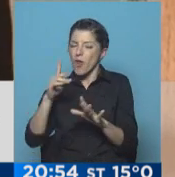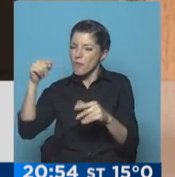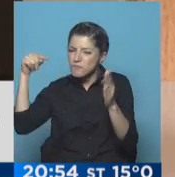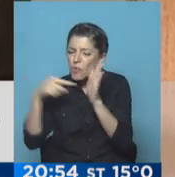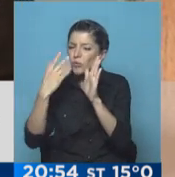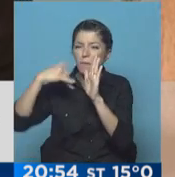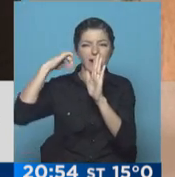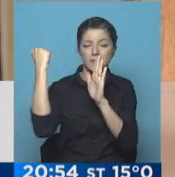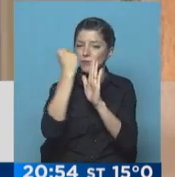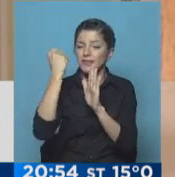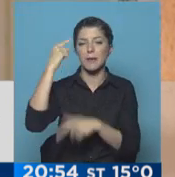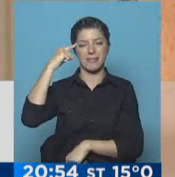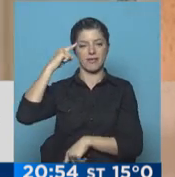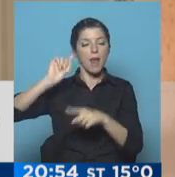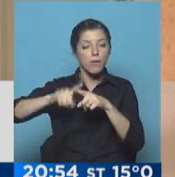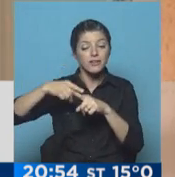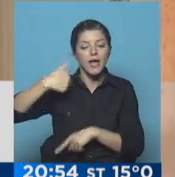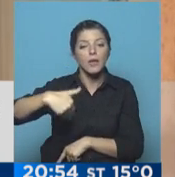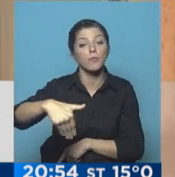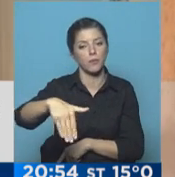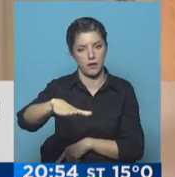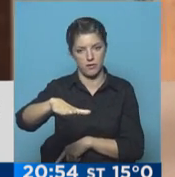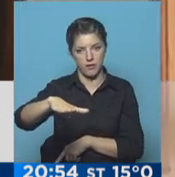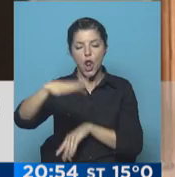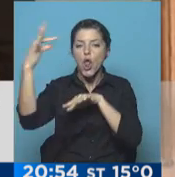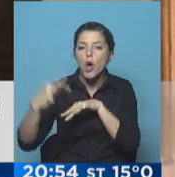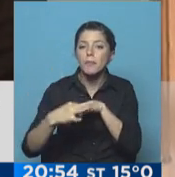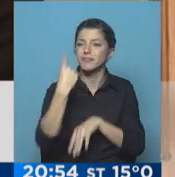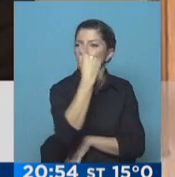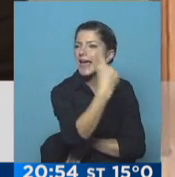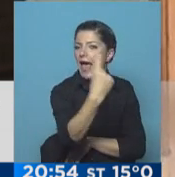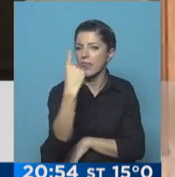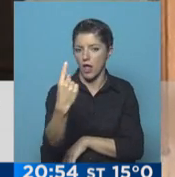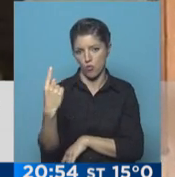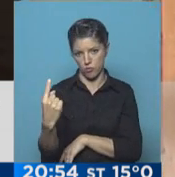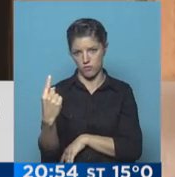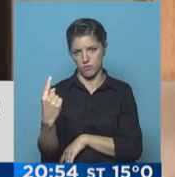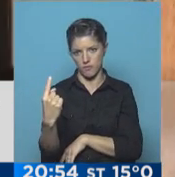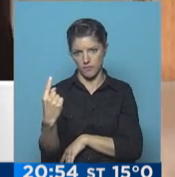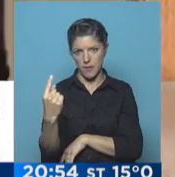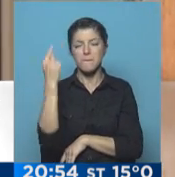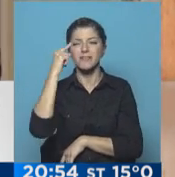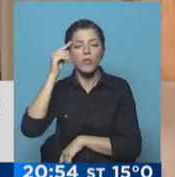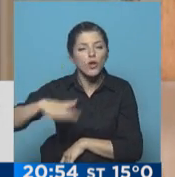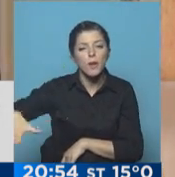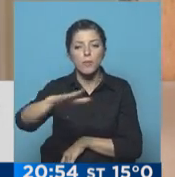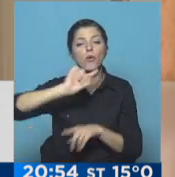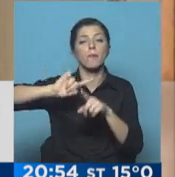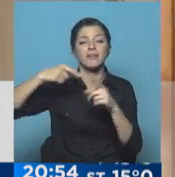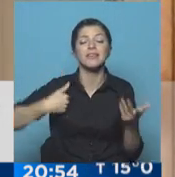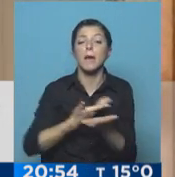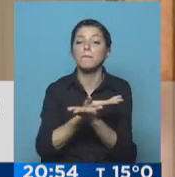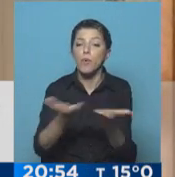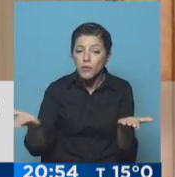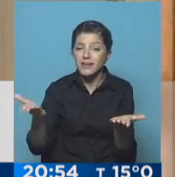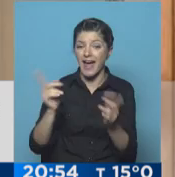que se van a llevar adelante, los compromisos que cada uno tenga con el pueblo, con las políticas públicas que han